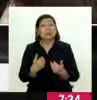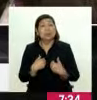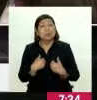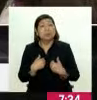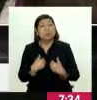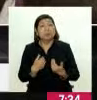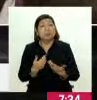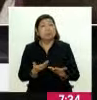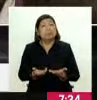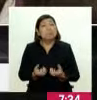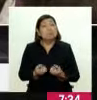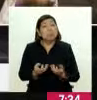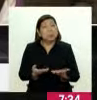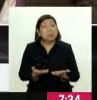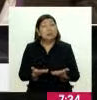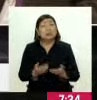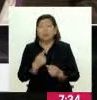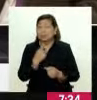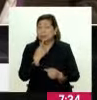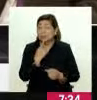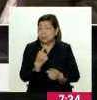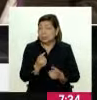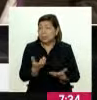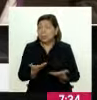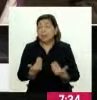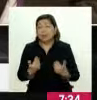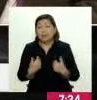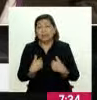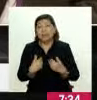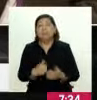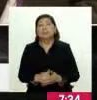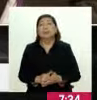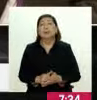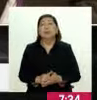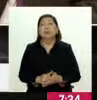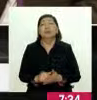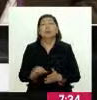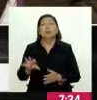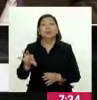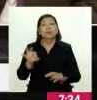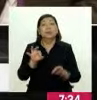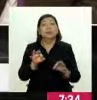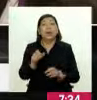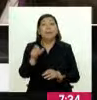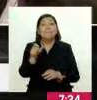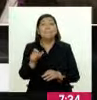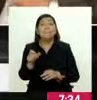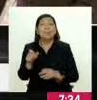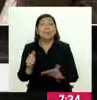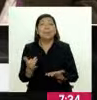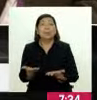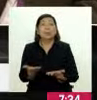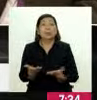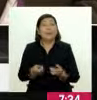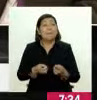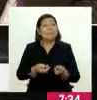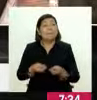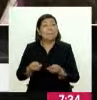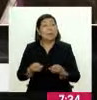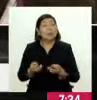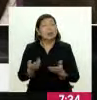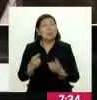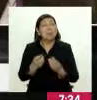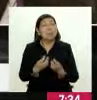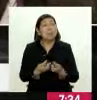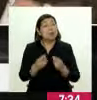bastante dimensionado. O sea, ahí tenemos que seleccionar a las personas. Ese es un mecanismo que justamente es